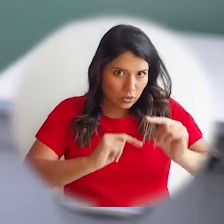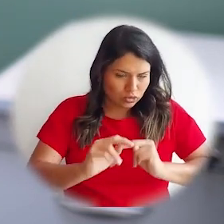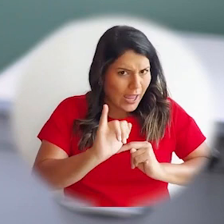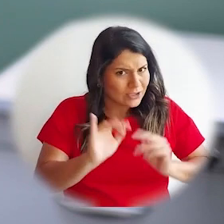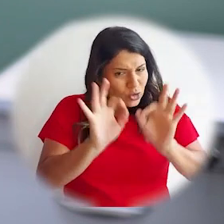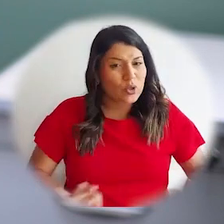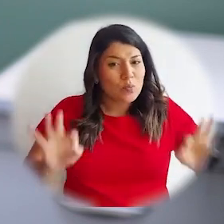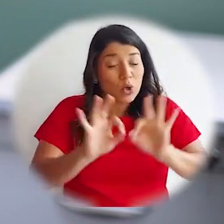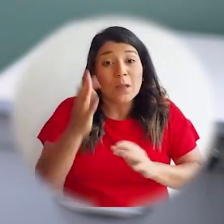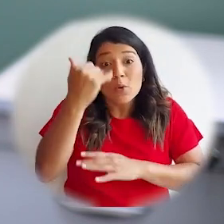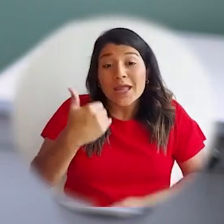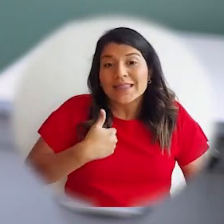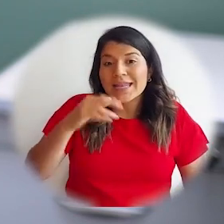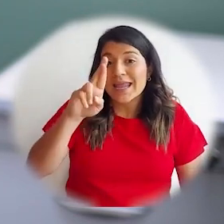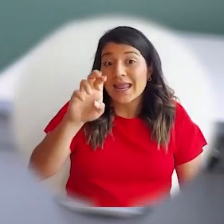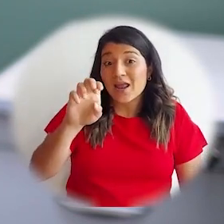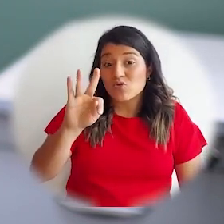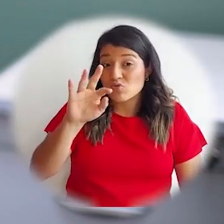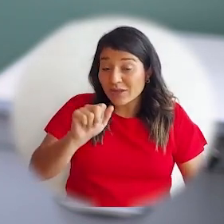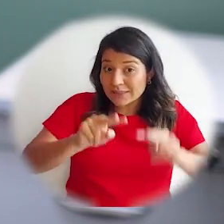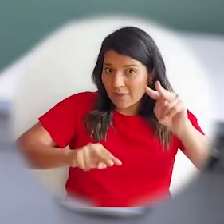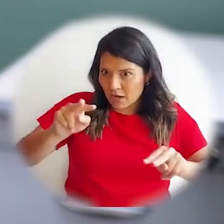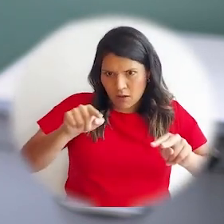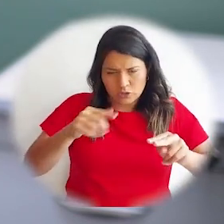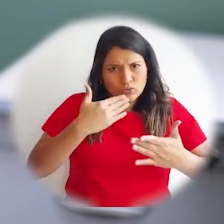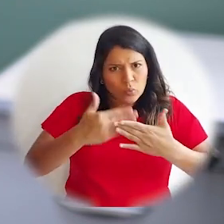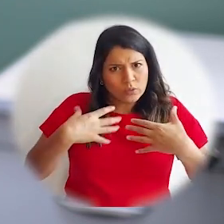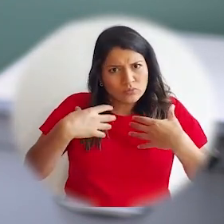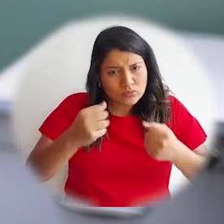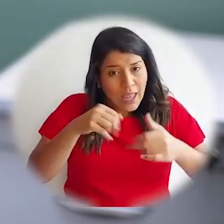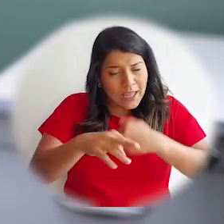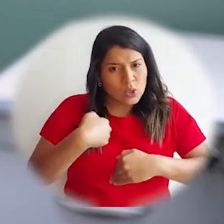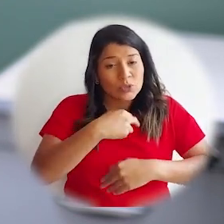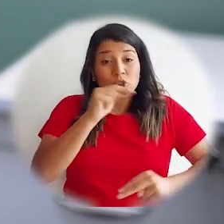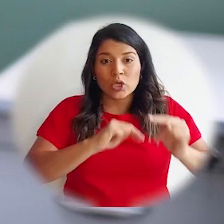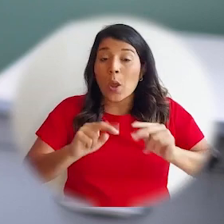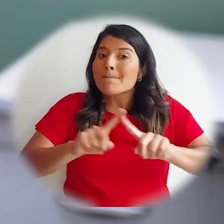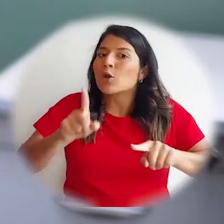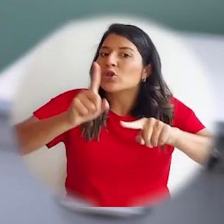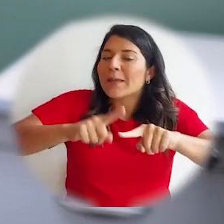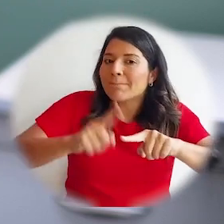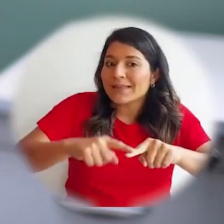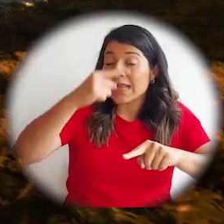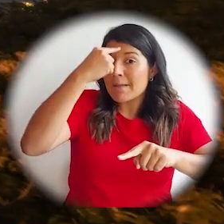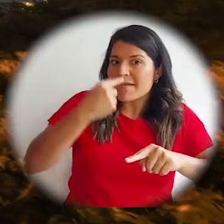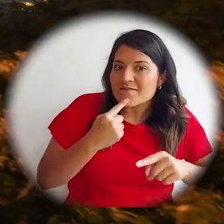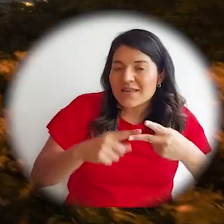porque mantener renta variable en nuestras carteras es saludable, por supuesto, dependiendo de cada perfil de riesgo y de los objetivos que se